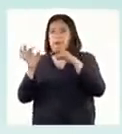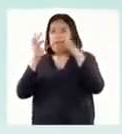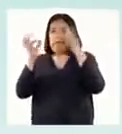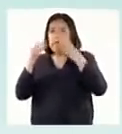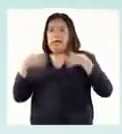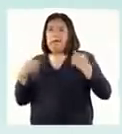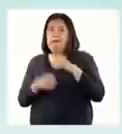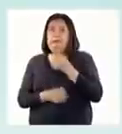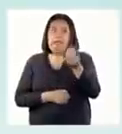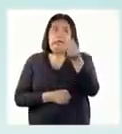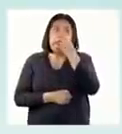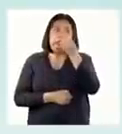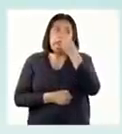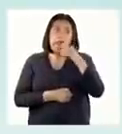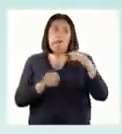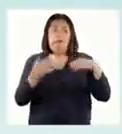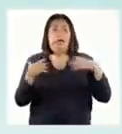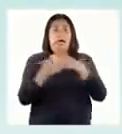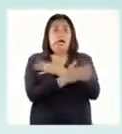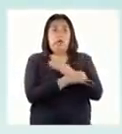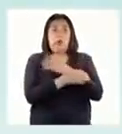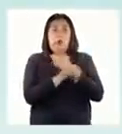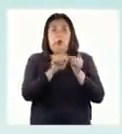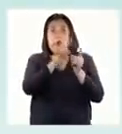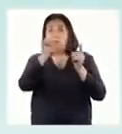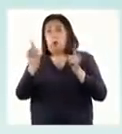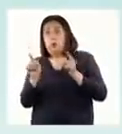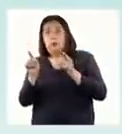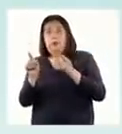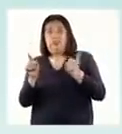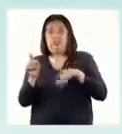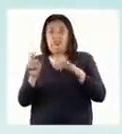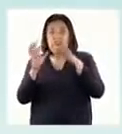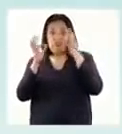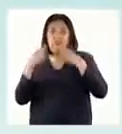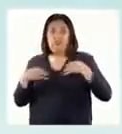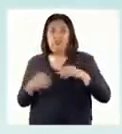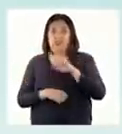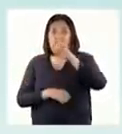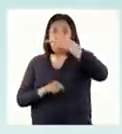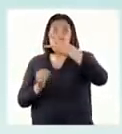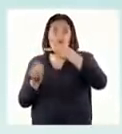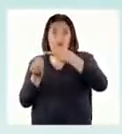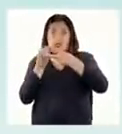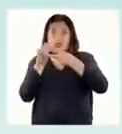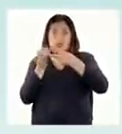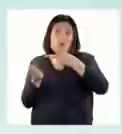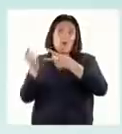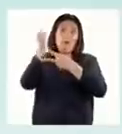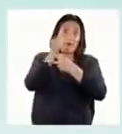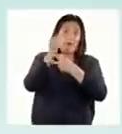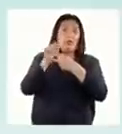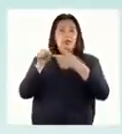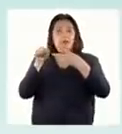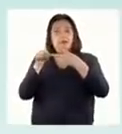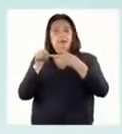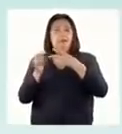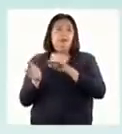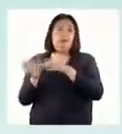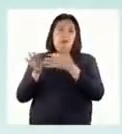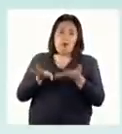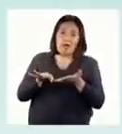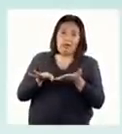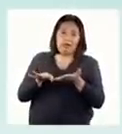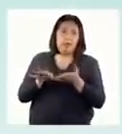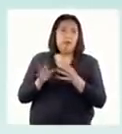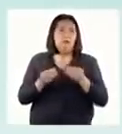los osos, según vi en un documental. Por lo tanto, el jaguar sería un consumidor secundario. Y bueno, cuando el jaguar muere, hay